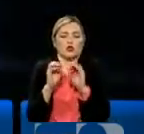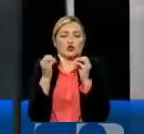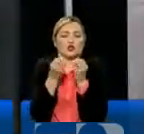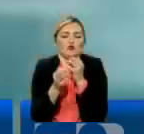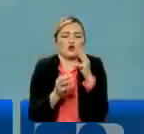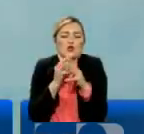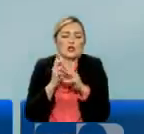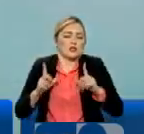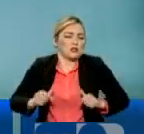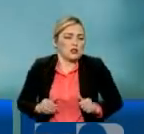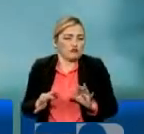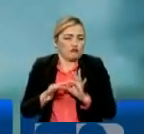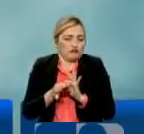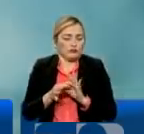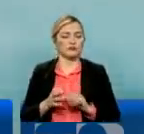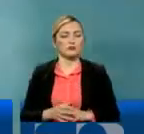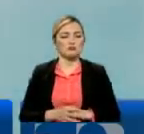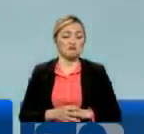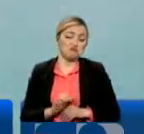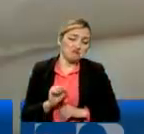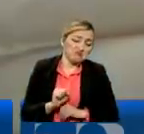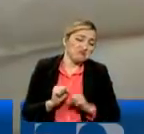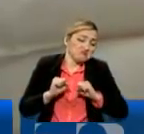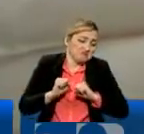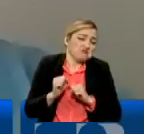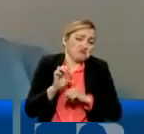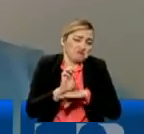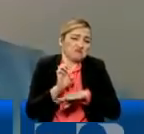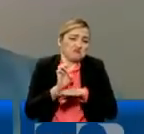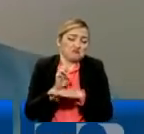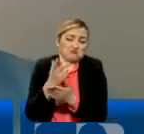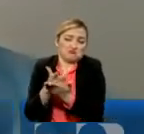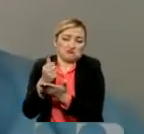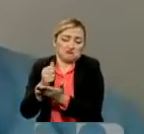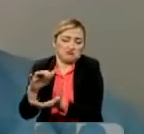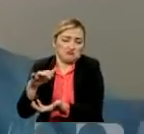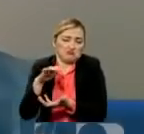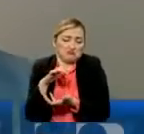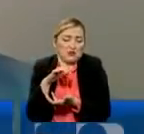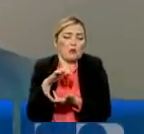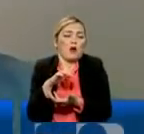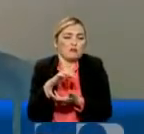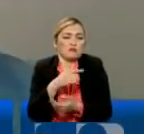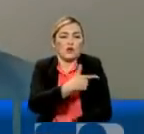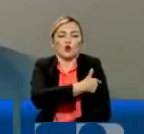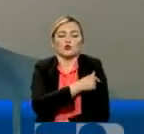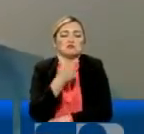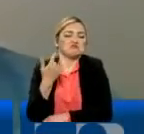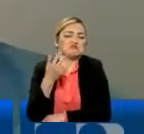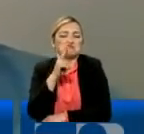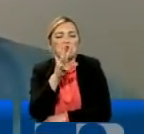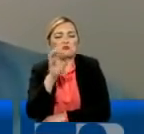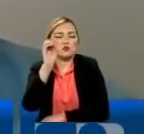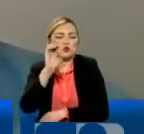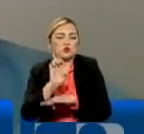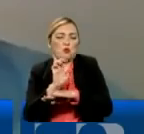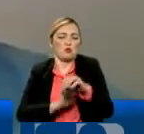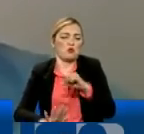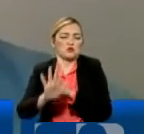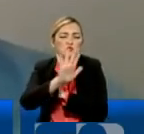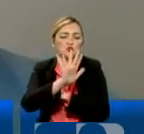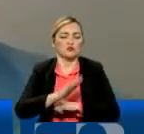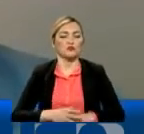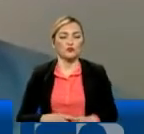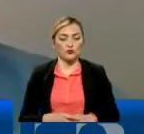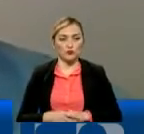de este mecanismo, nuestro país podría acceder a un número de dosis. Proporcionar un número de vacunas para el 20% de